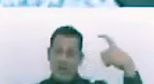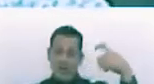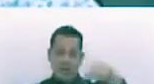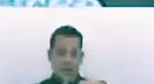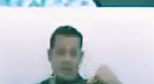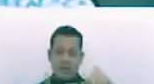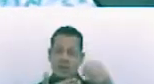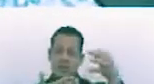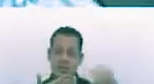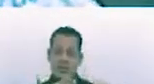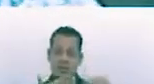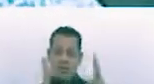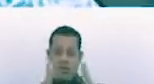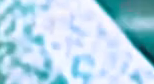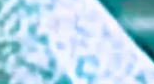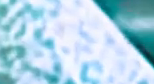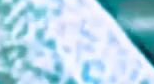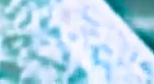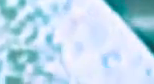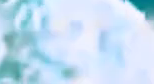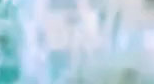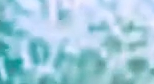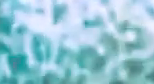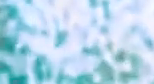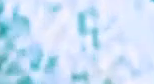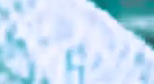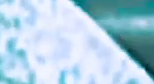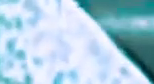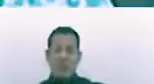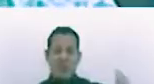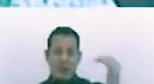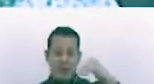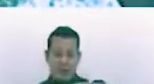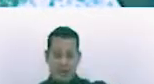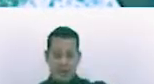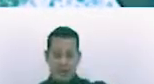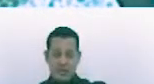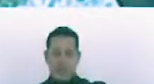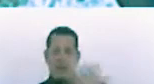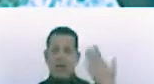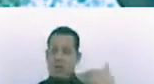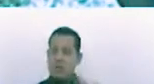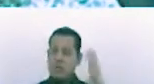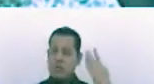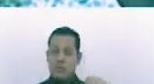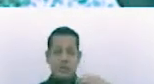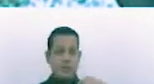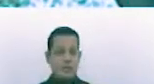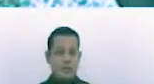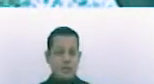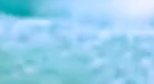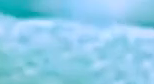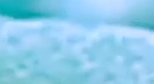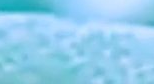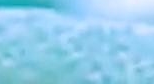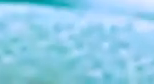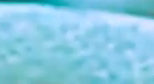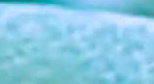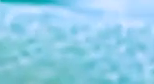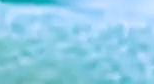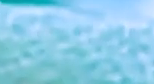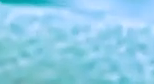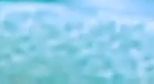asamblea legislativa gobernada por ellos. Porque ellos anhelan llegar al poder. Porque estaban acostumbrados a vivir de la corrupción. Yo